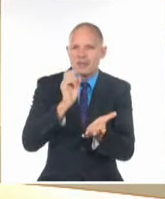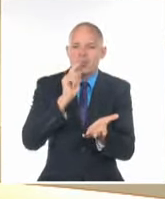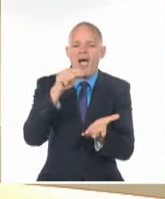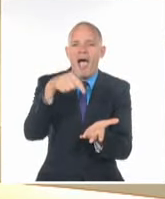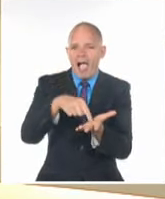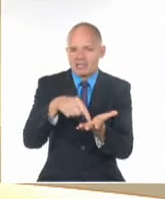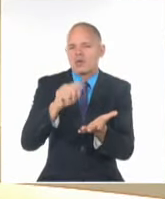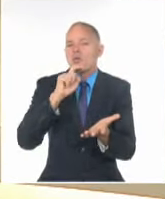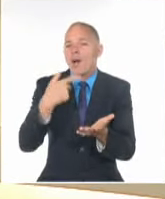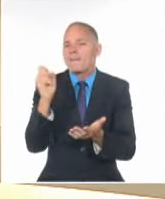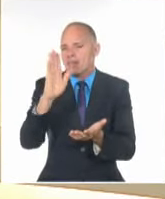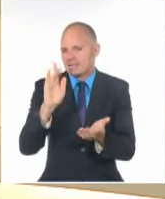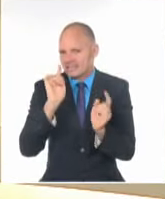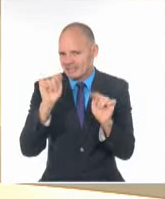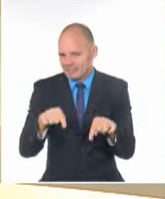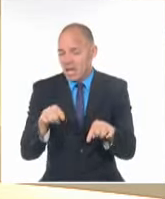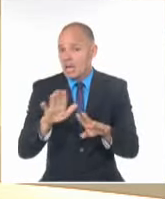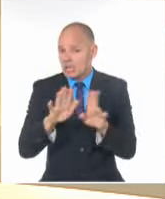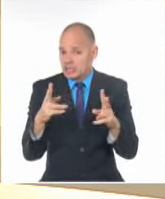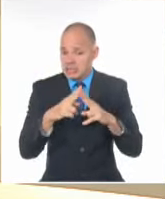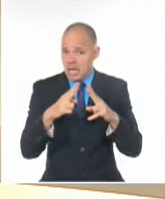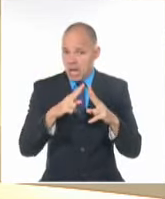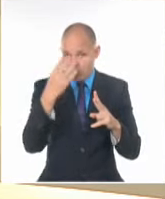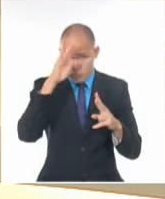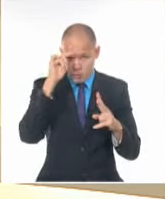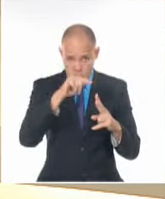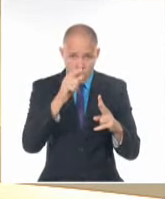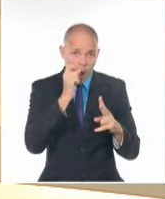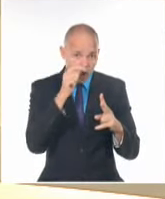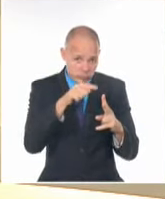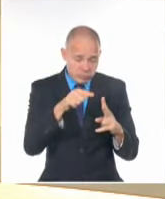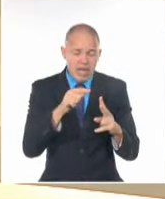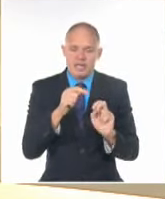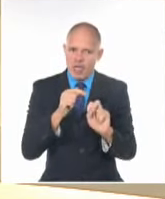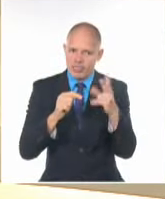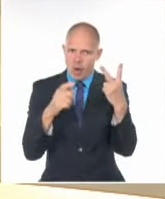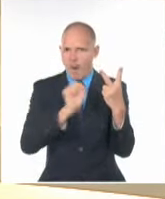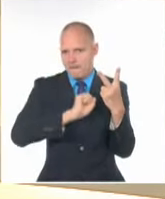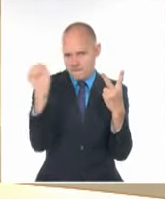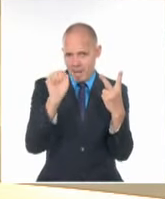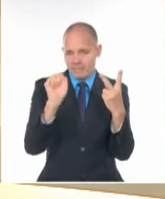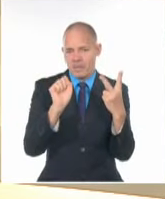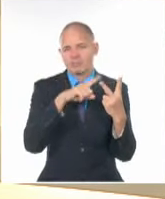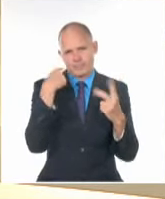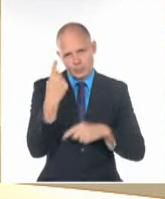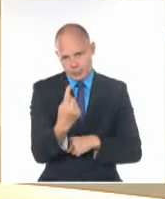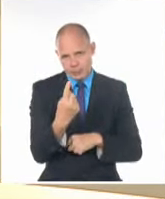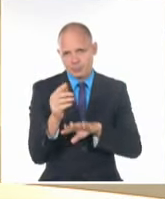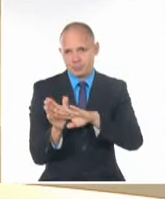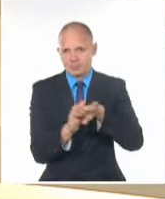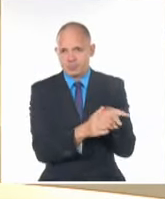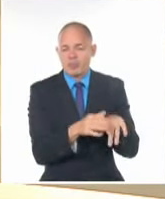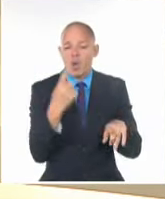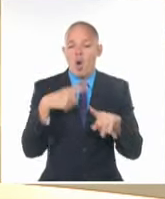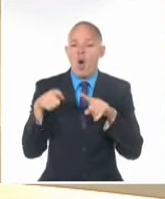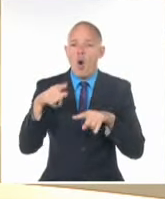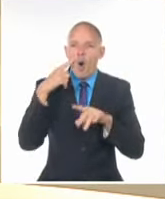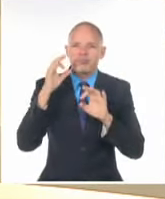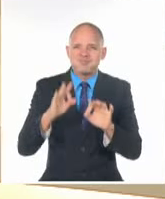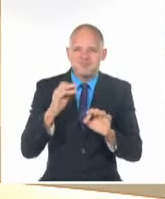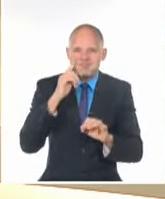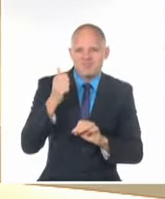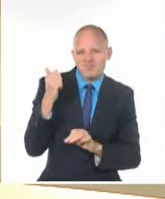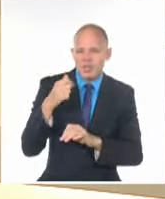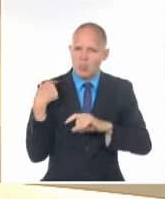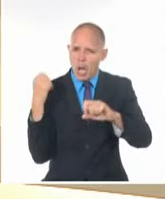una victoria y un revés. De la participación cubana en el Gran Slam de Tiflis 2024, conocimos por Raúl Hernández que nuestros